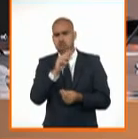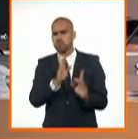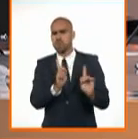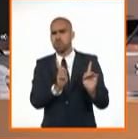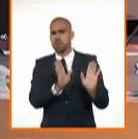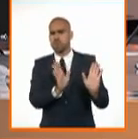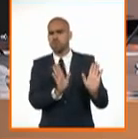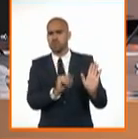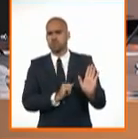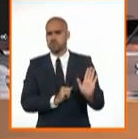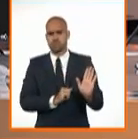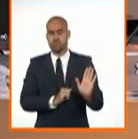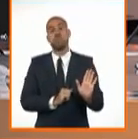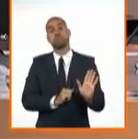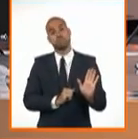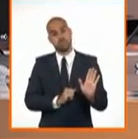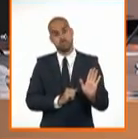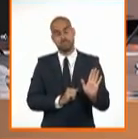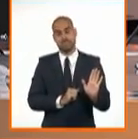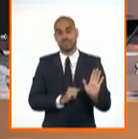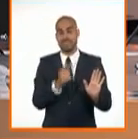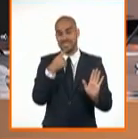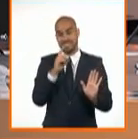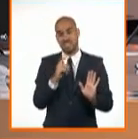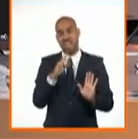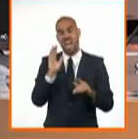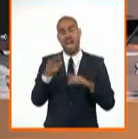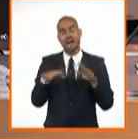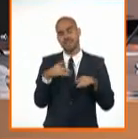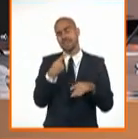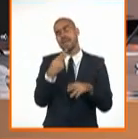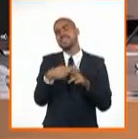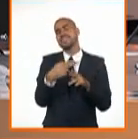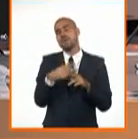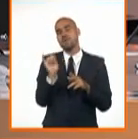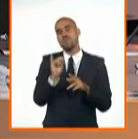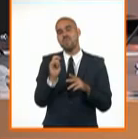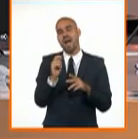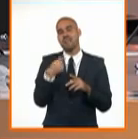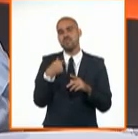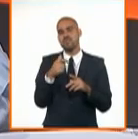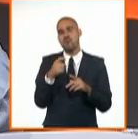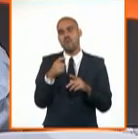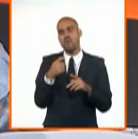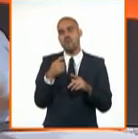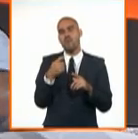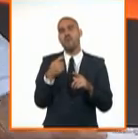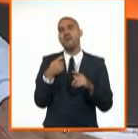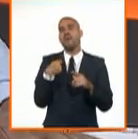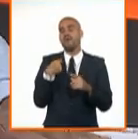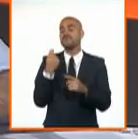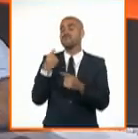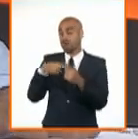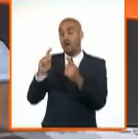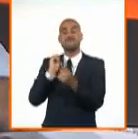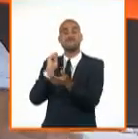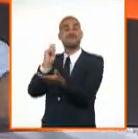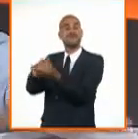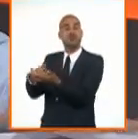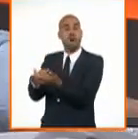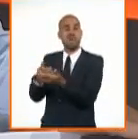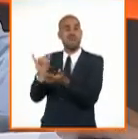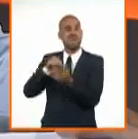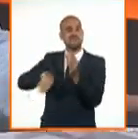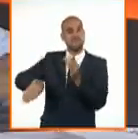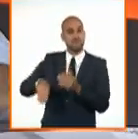jugadores a lo que a veces compra por fuera siempre tiene un costo se incrementa eso es cada